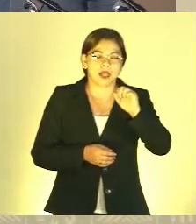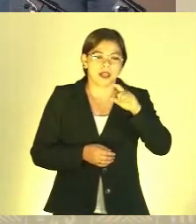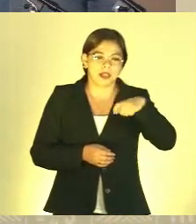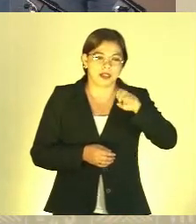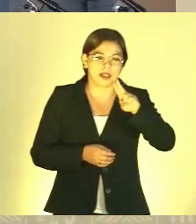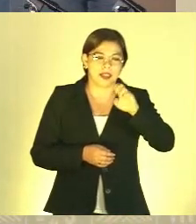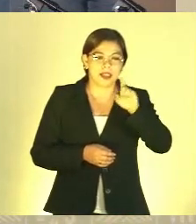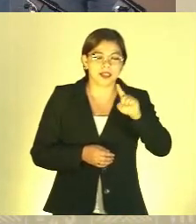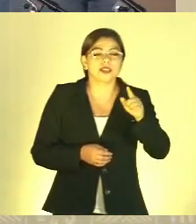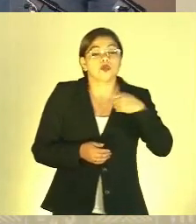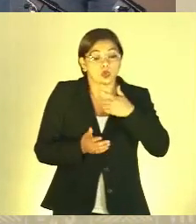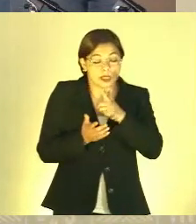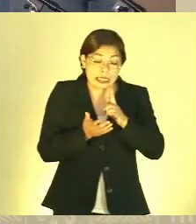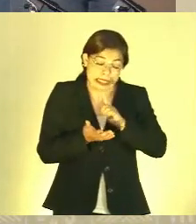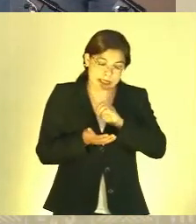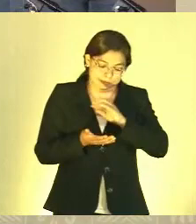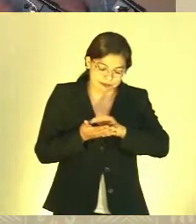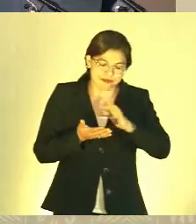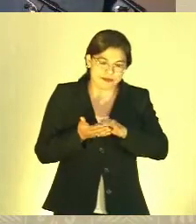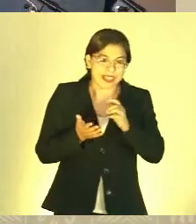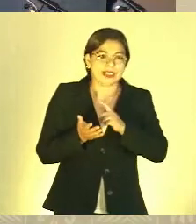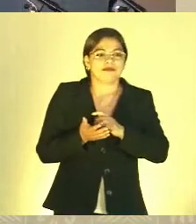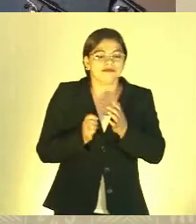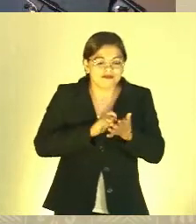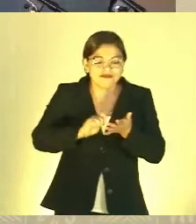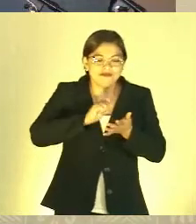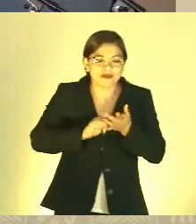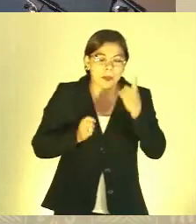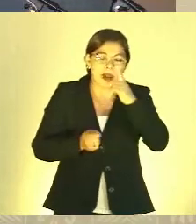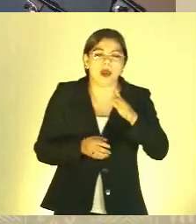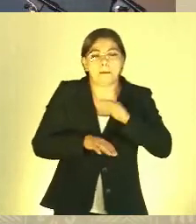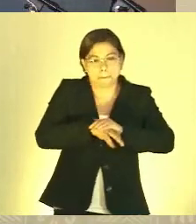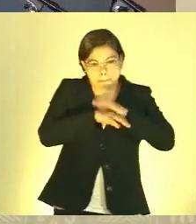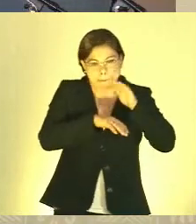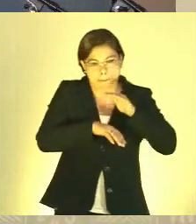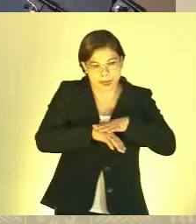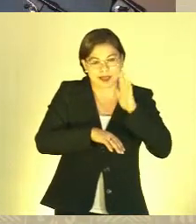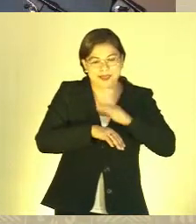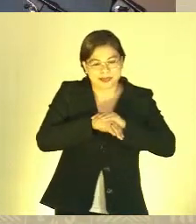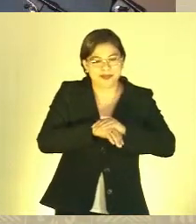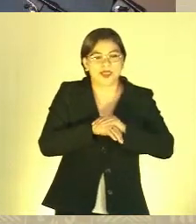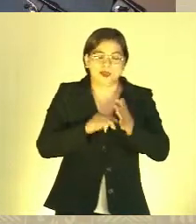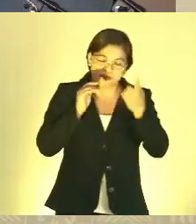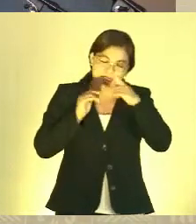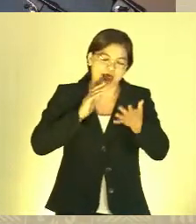tener más amigos, para que lo lean. Entonces mejor así, ¿eh?